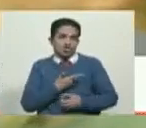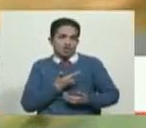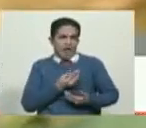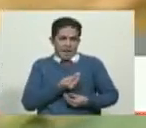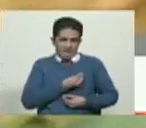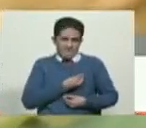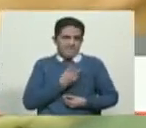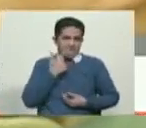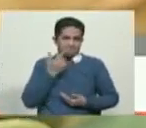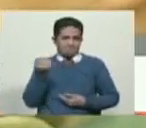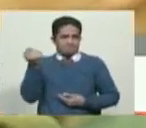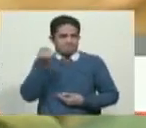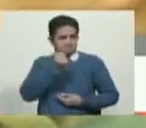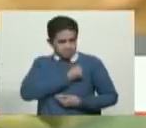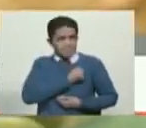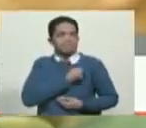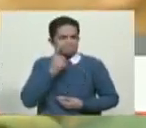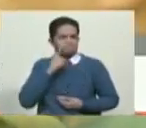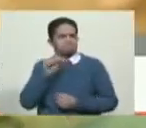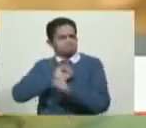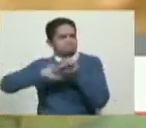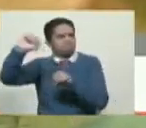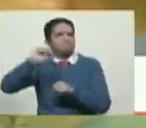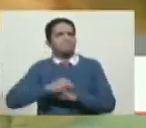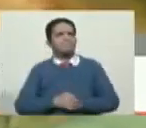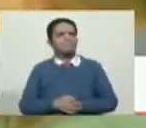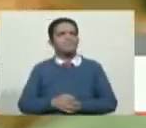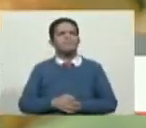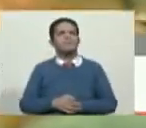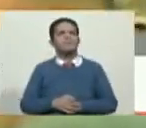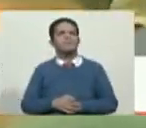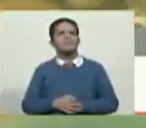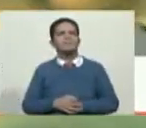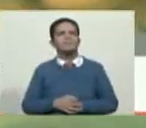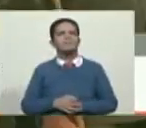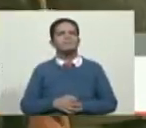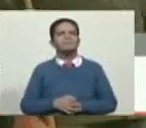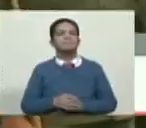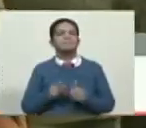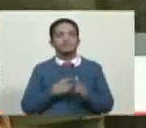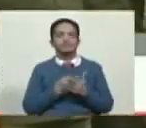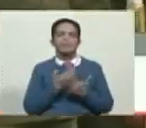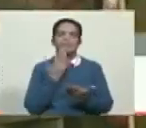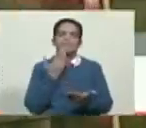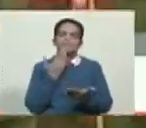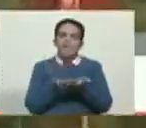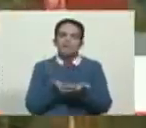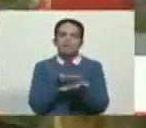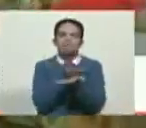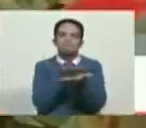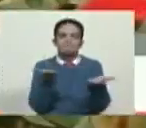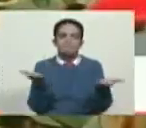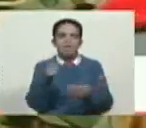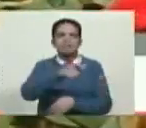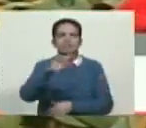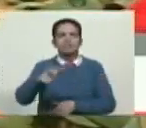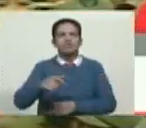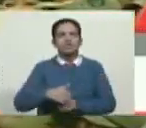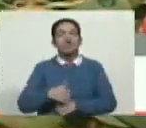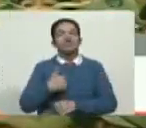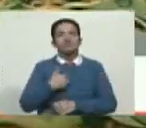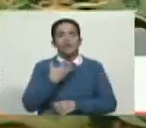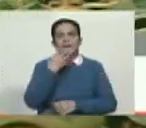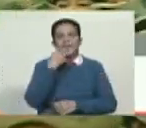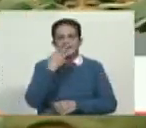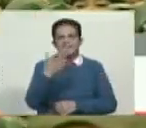eso yo le voy a pedir a nuestro soldados, cadetes, que cuando yo les grite